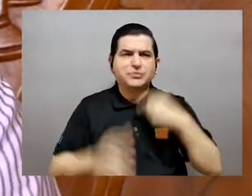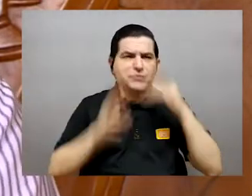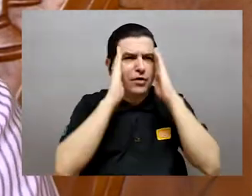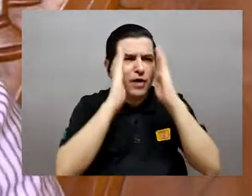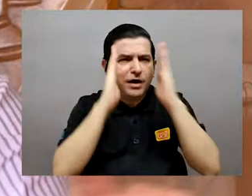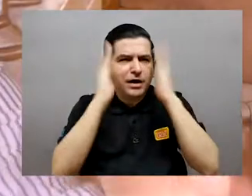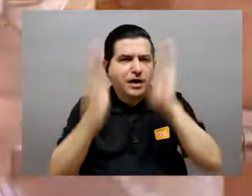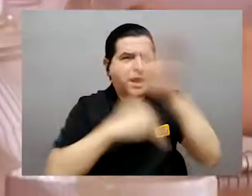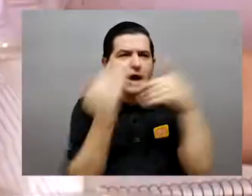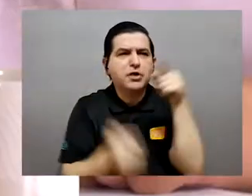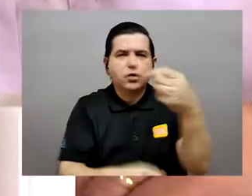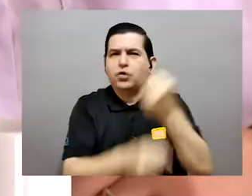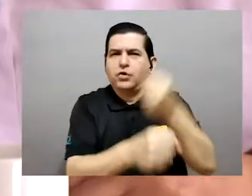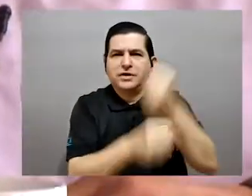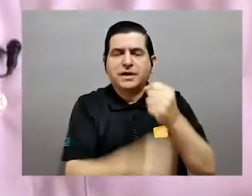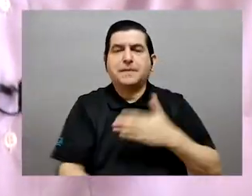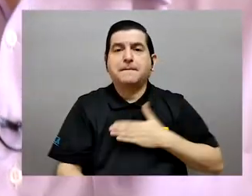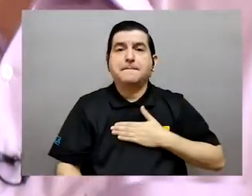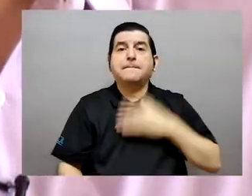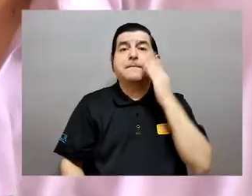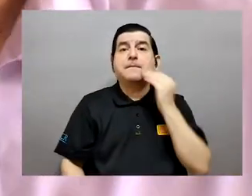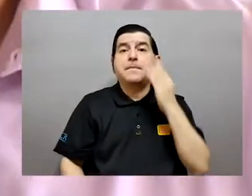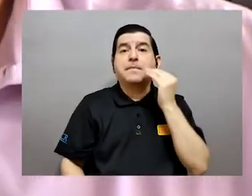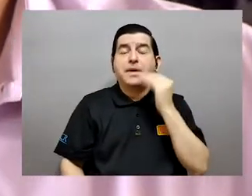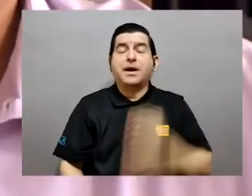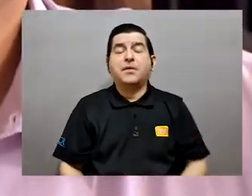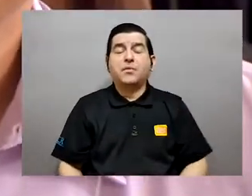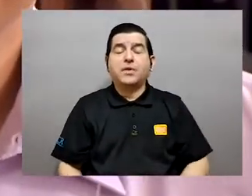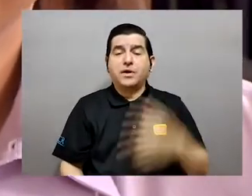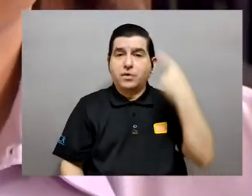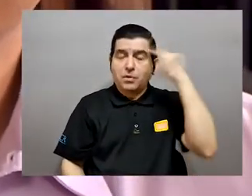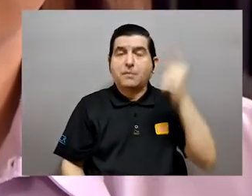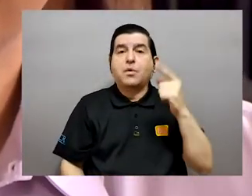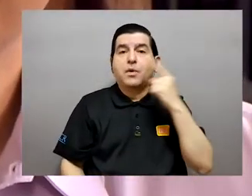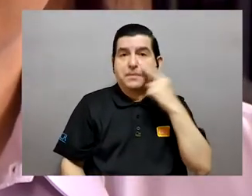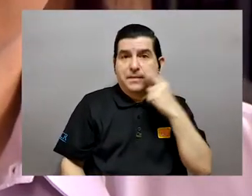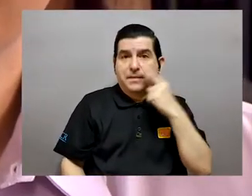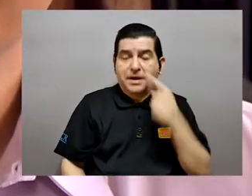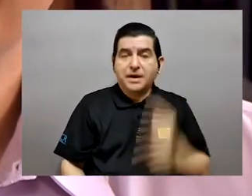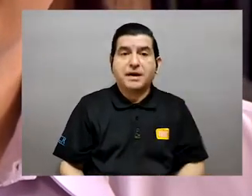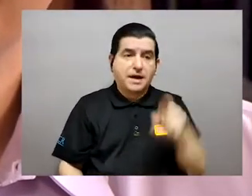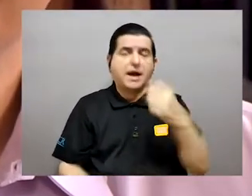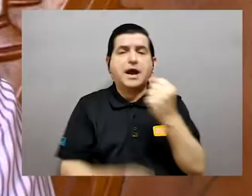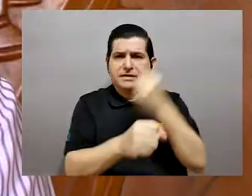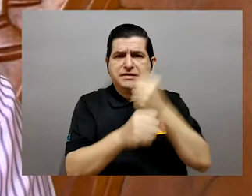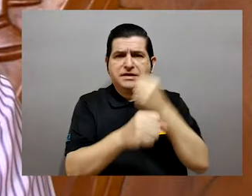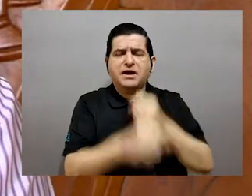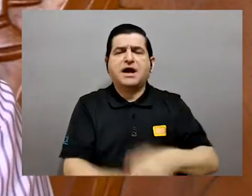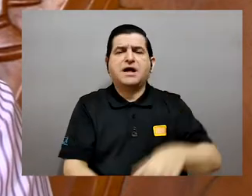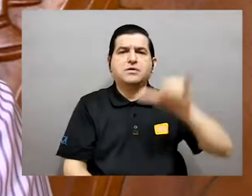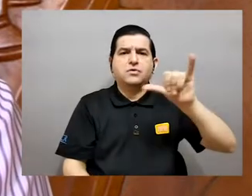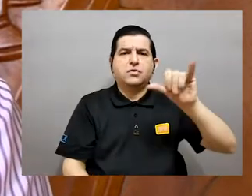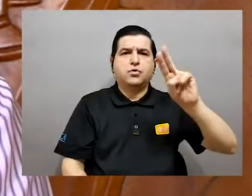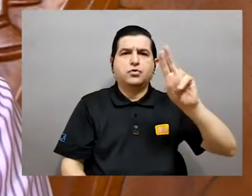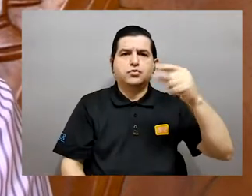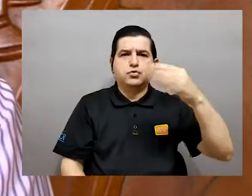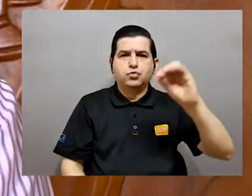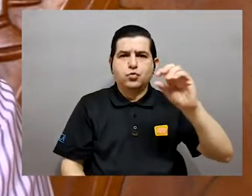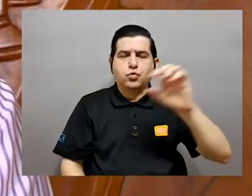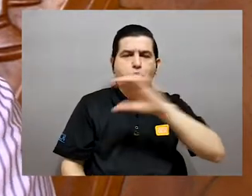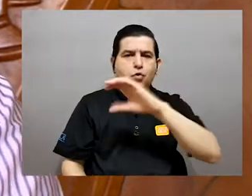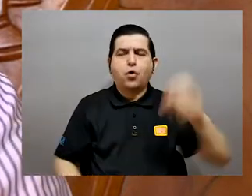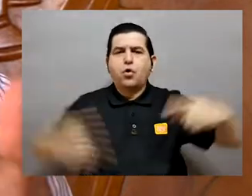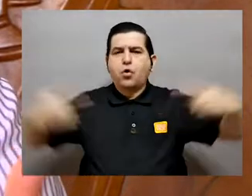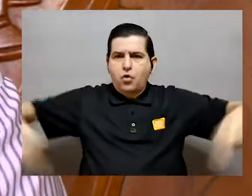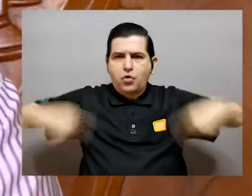esto y hacía hasta un nido ahí. Y ahí a veces llegaba uno y se acostaba en los colochos y todo lo que... Pero era parte